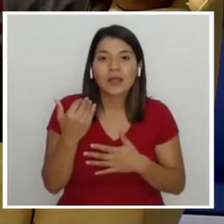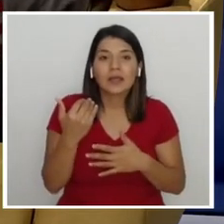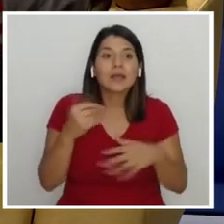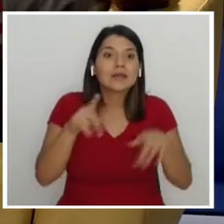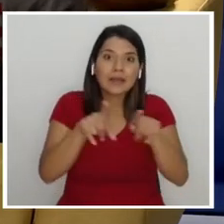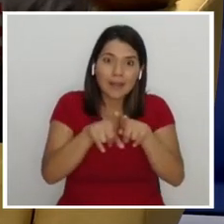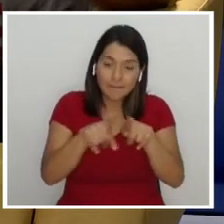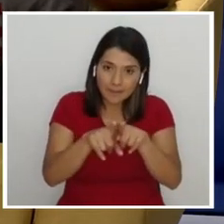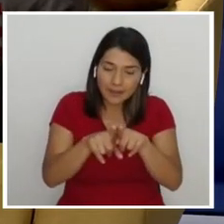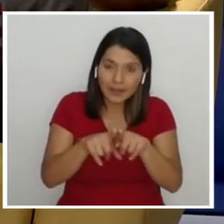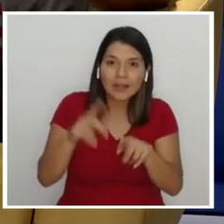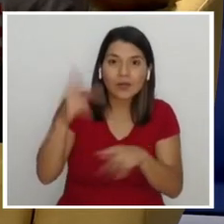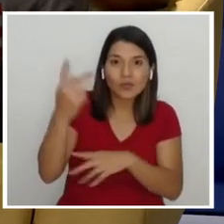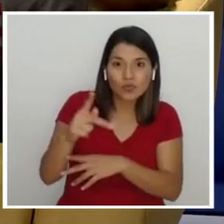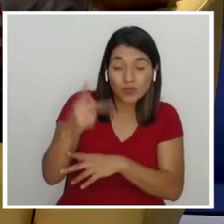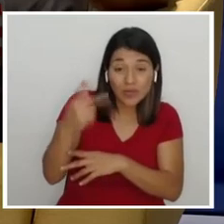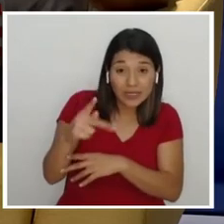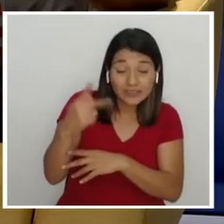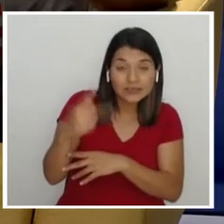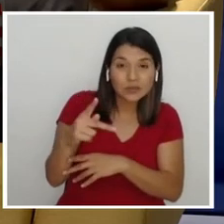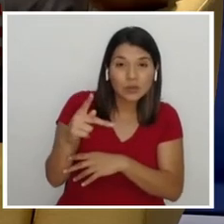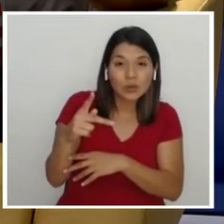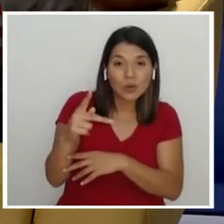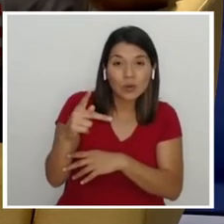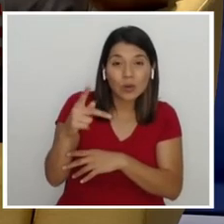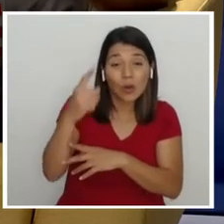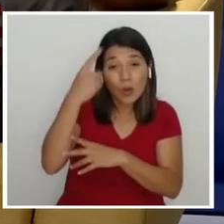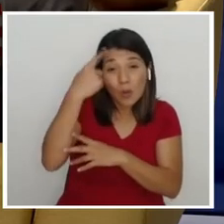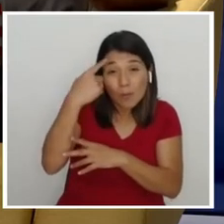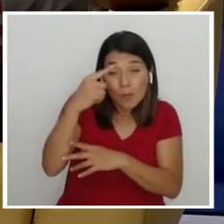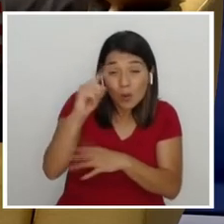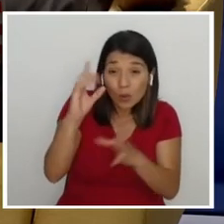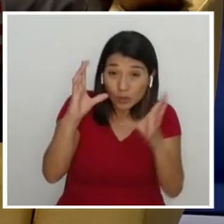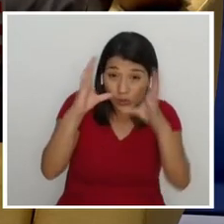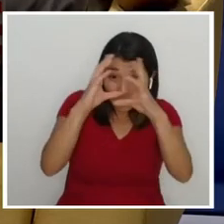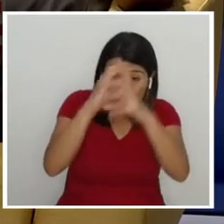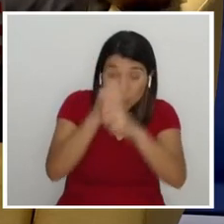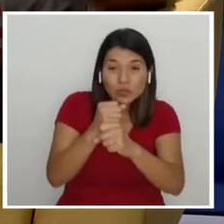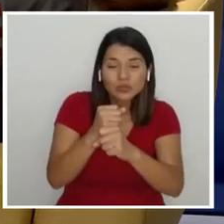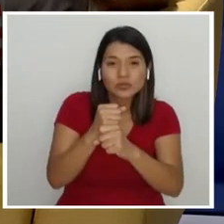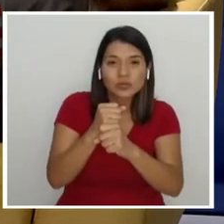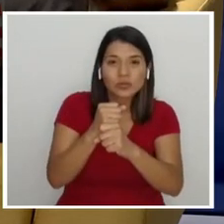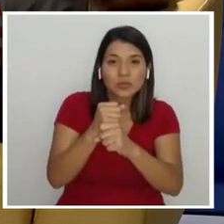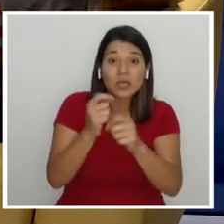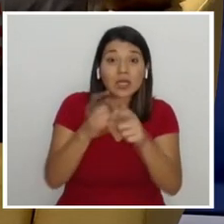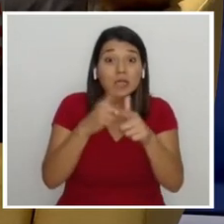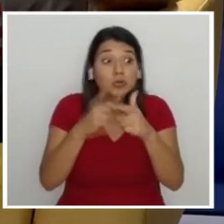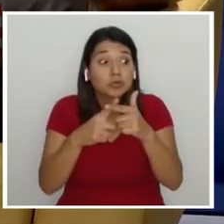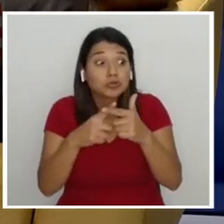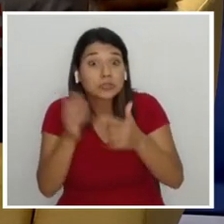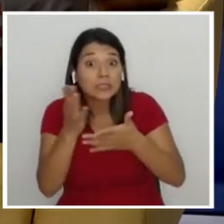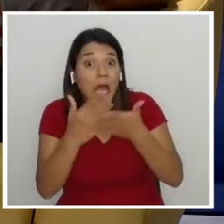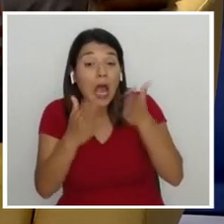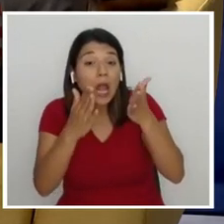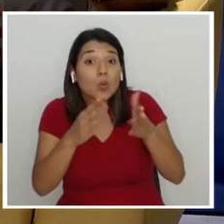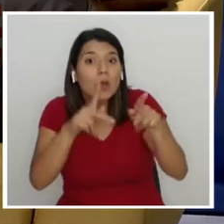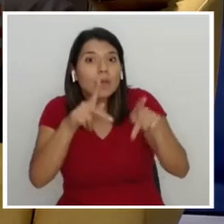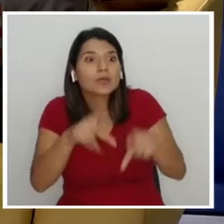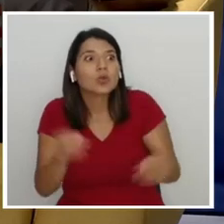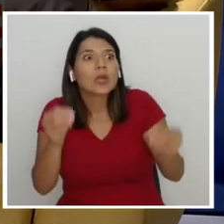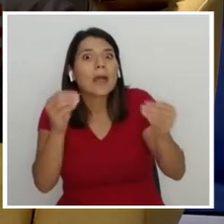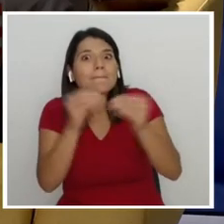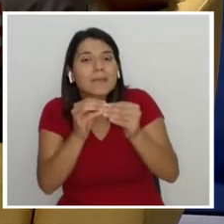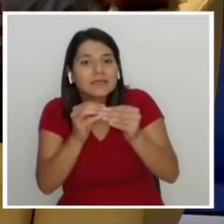ante la penumbra de la noche de que alguna persona más pueda estar ahí y que no responda, ¿verdad?